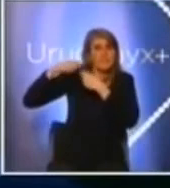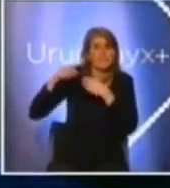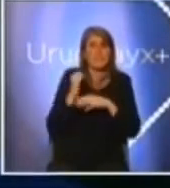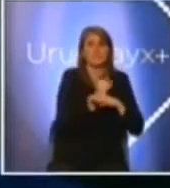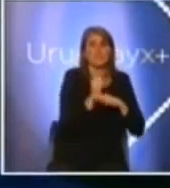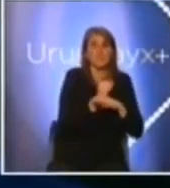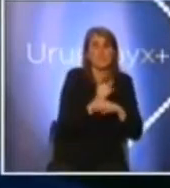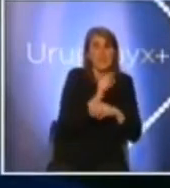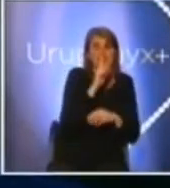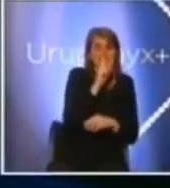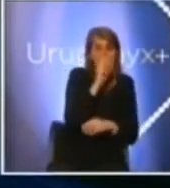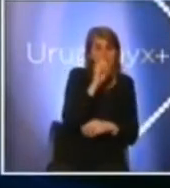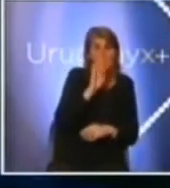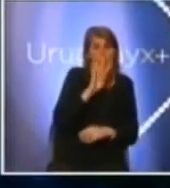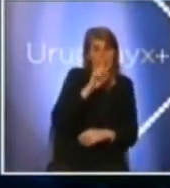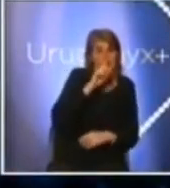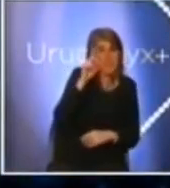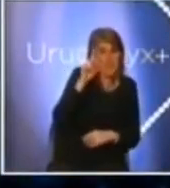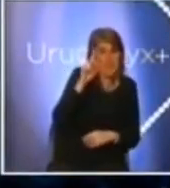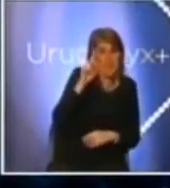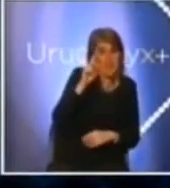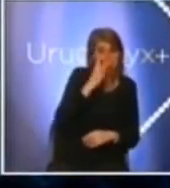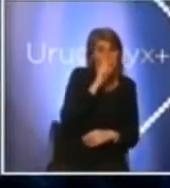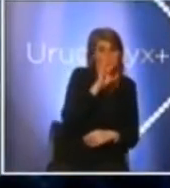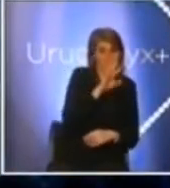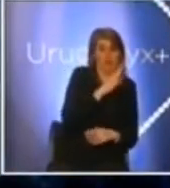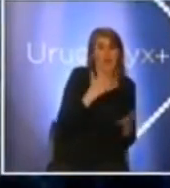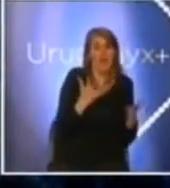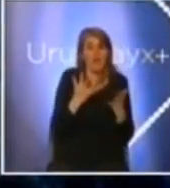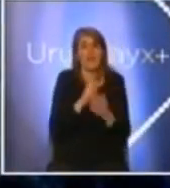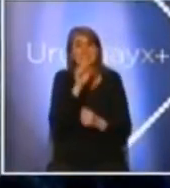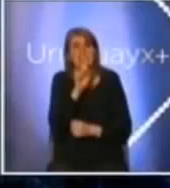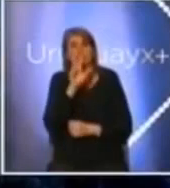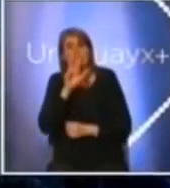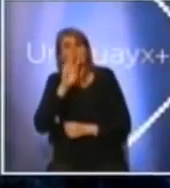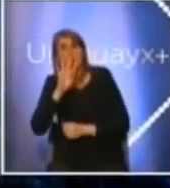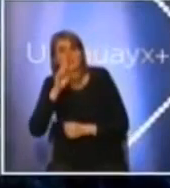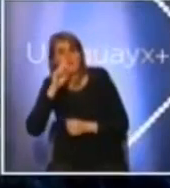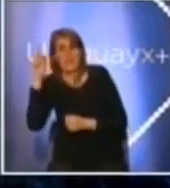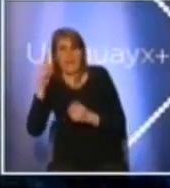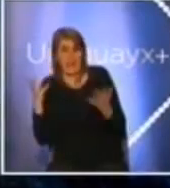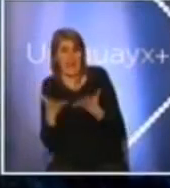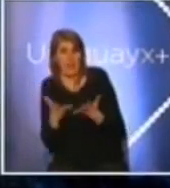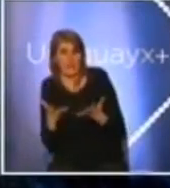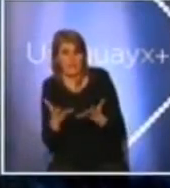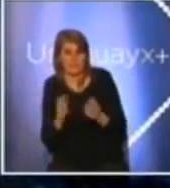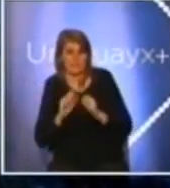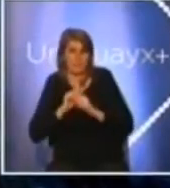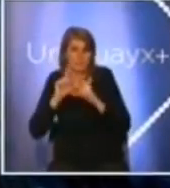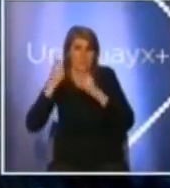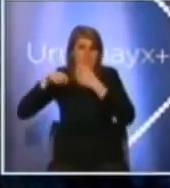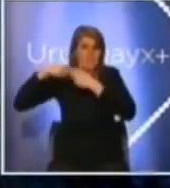pasó de 104.000 en 2005 a 134.000 en 2013. En la